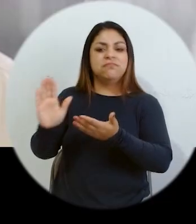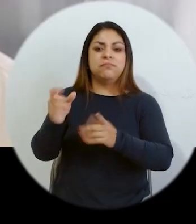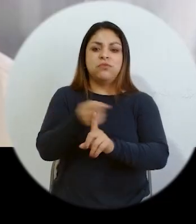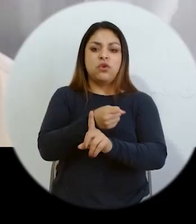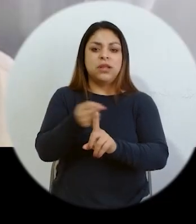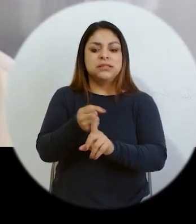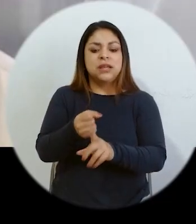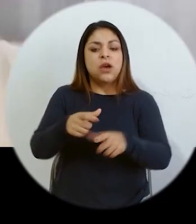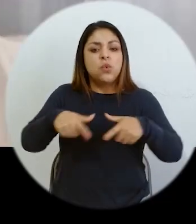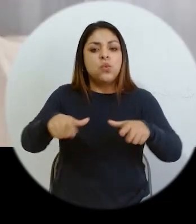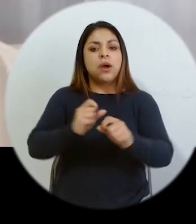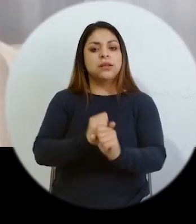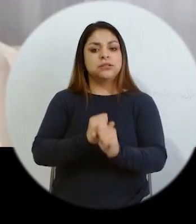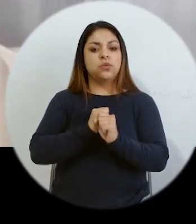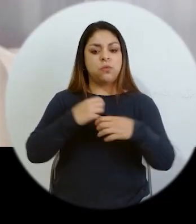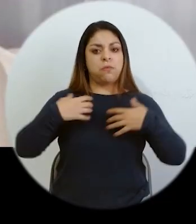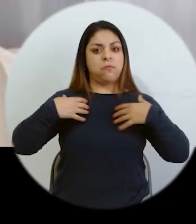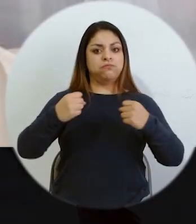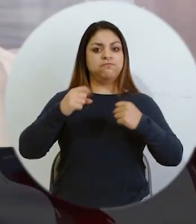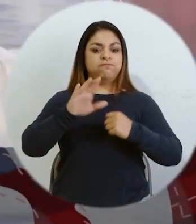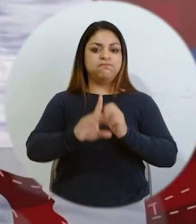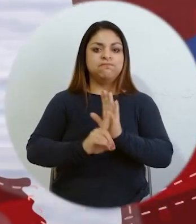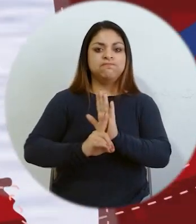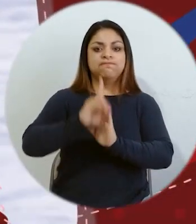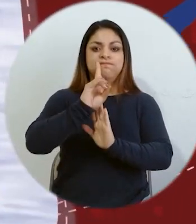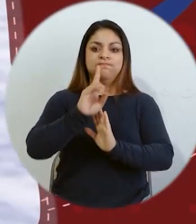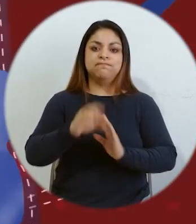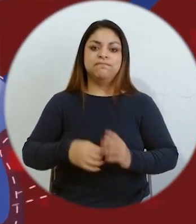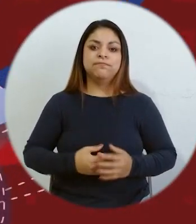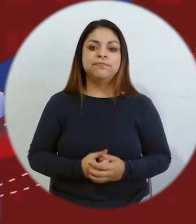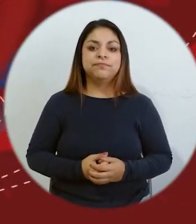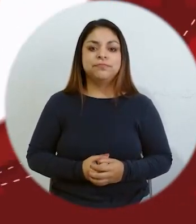entornos seguros que potencien su desarrollo.